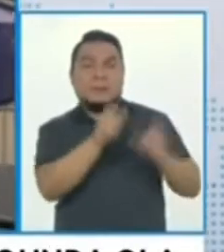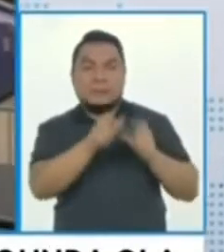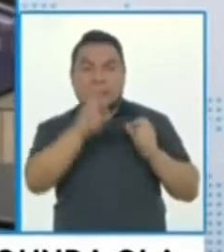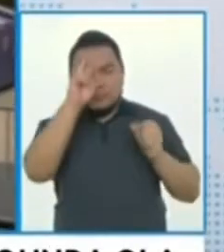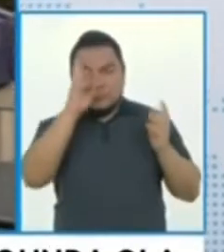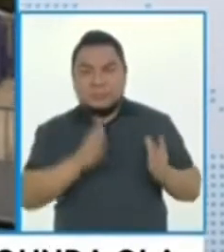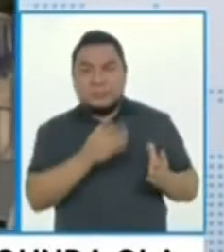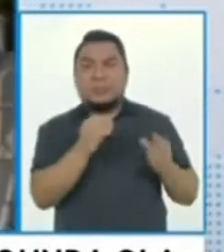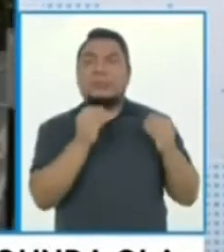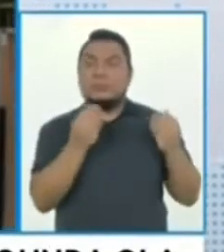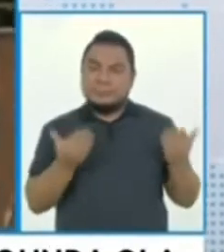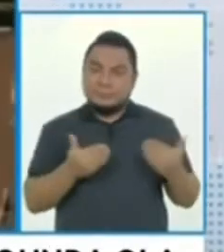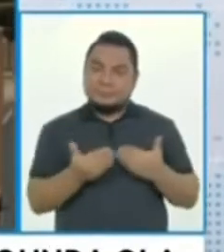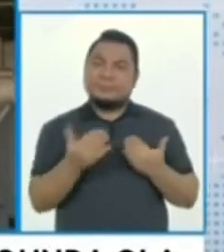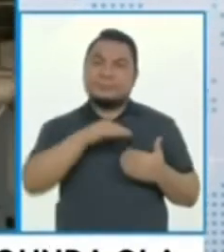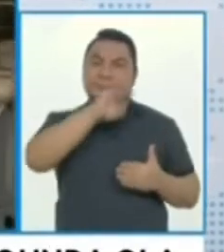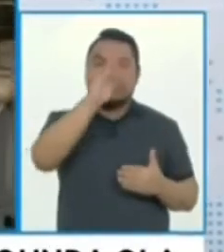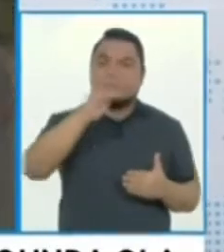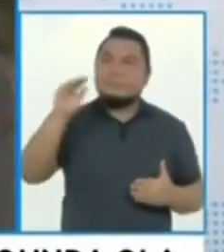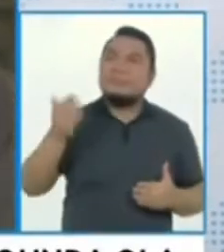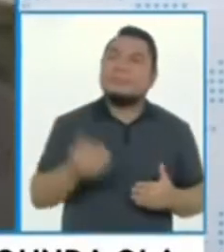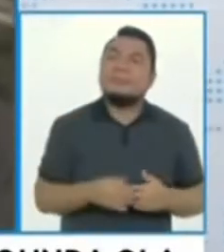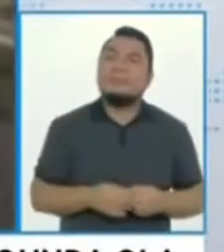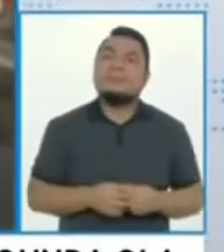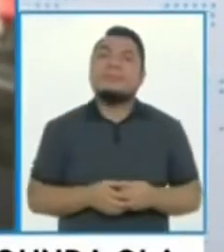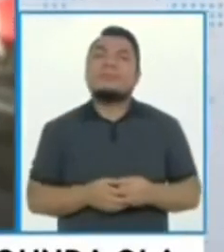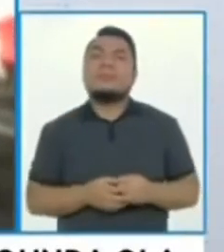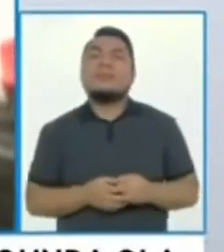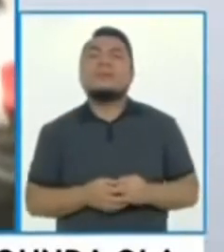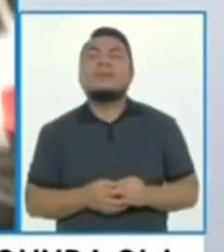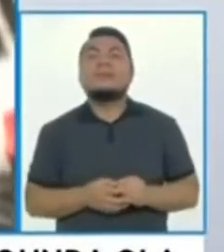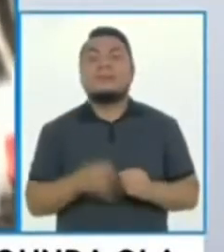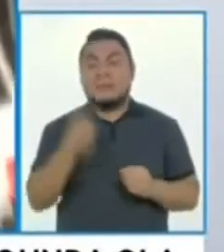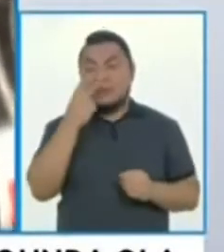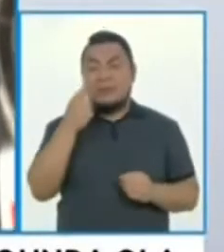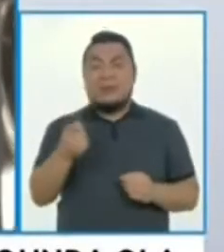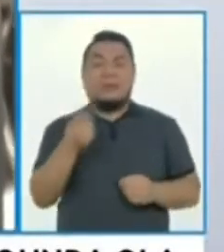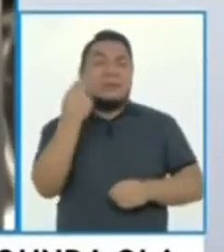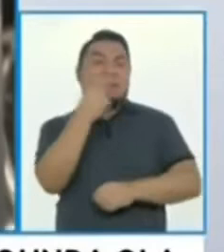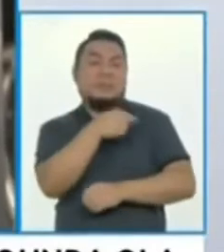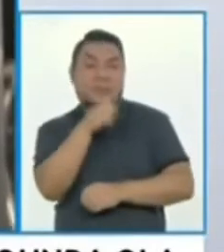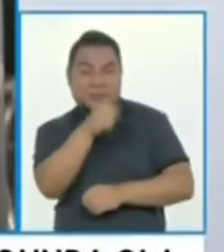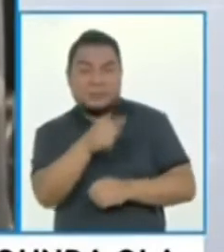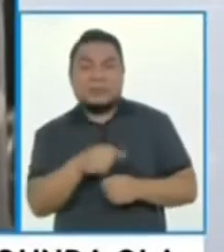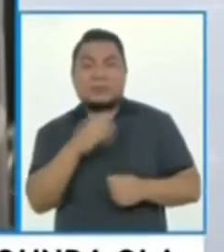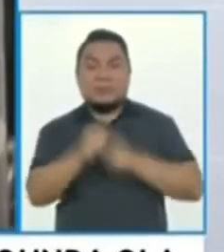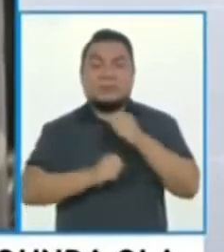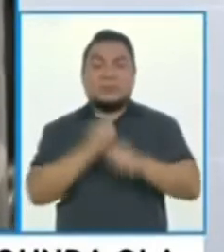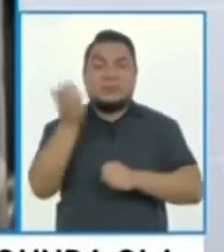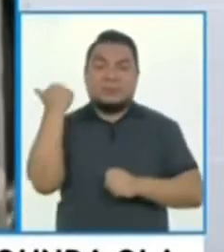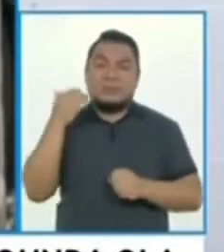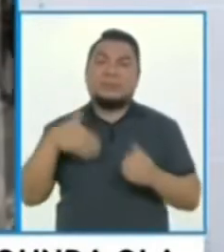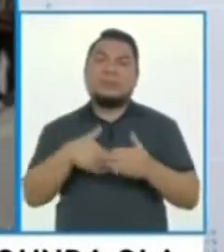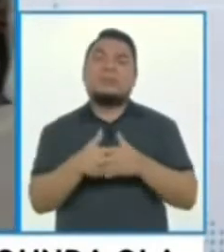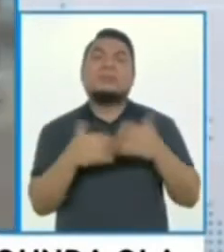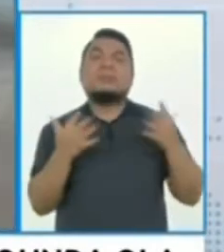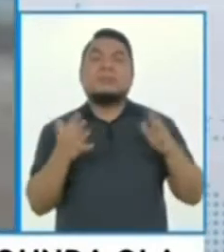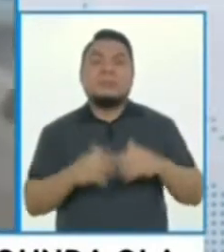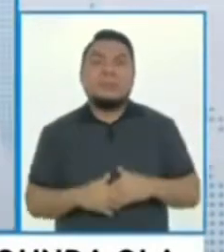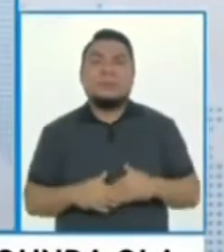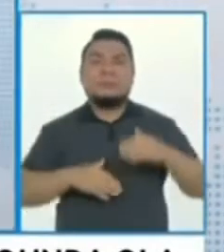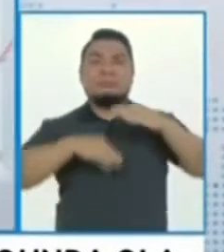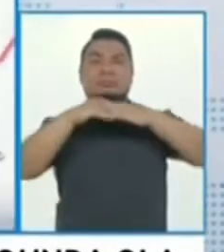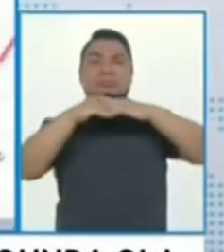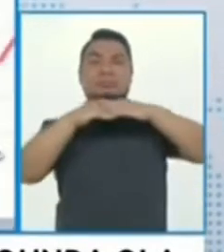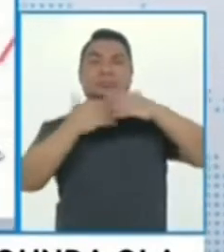saber cómo vamos en la curva? Bueno, como verás en la curva de hospitalización, el año pasado llegamos a un pico de ocupación